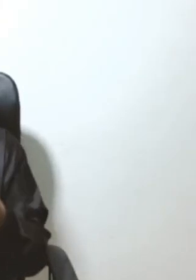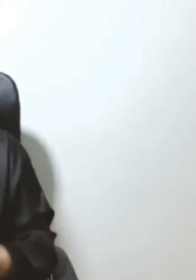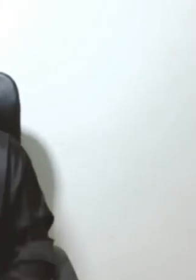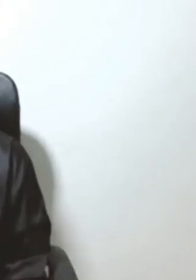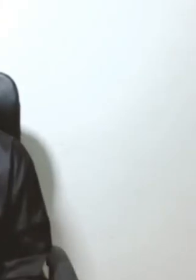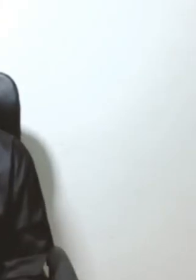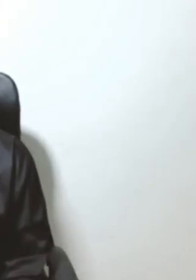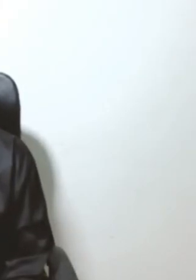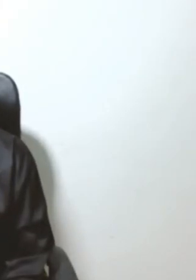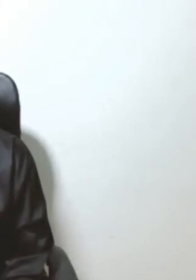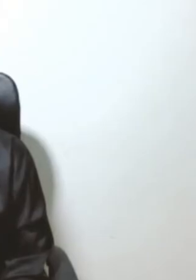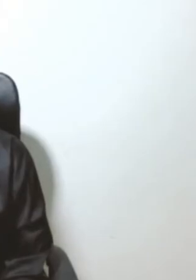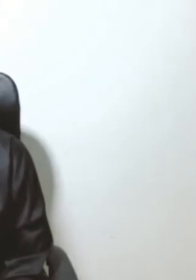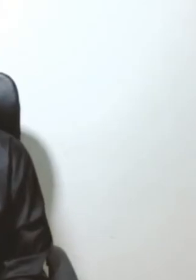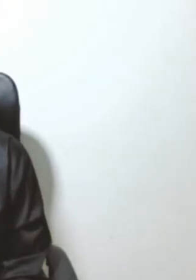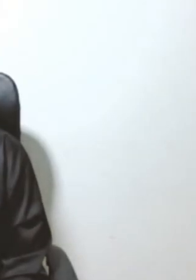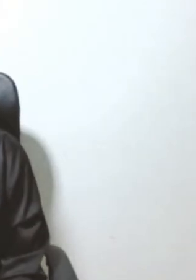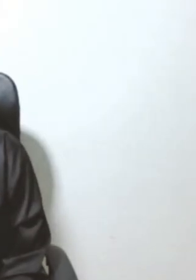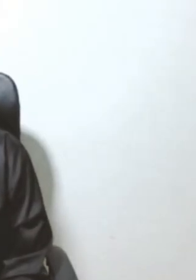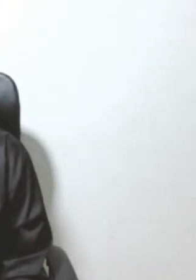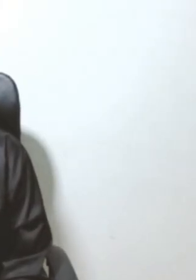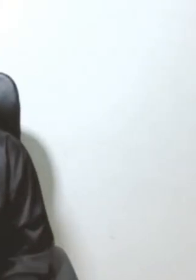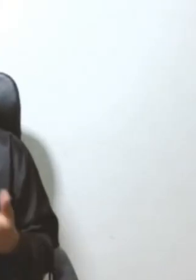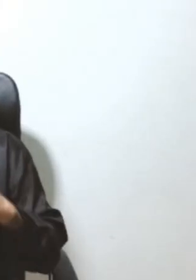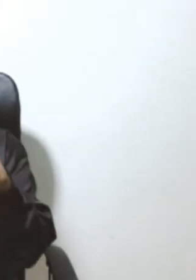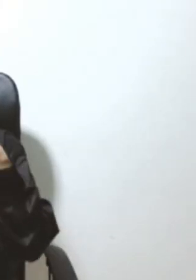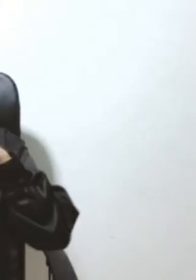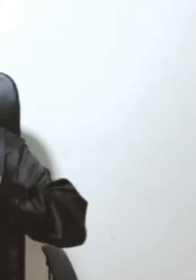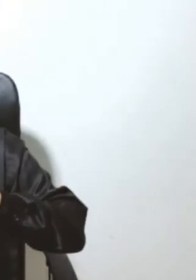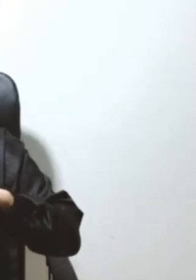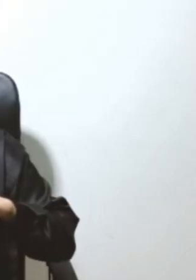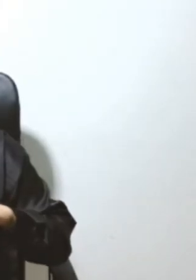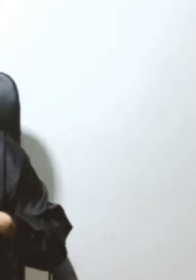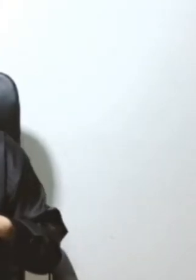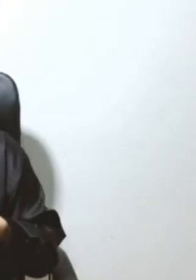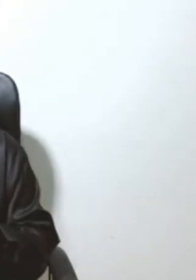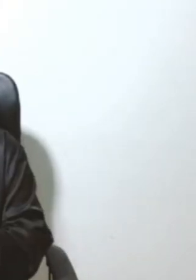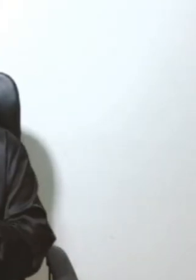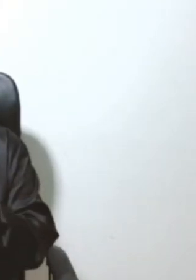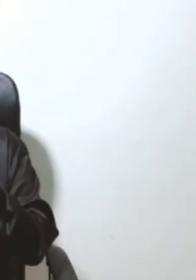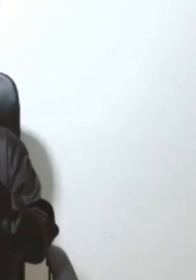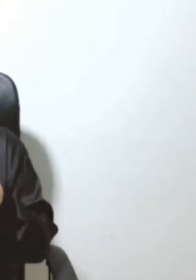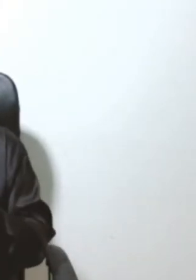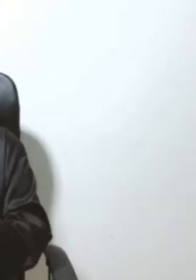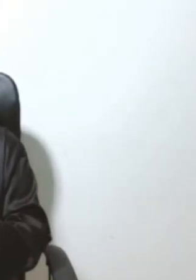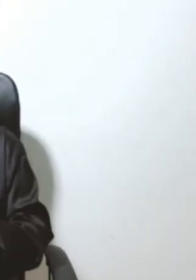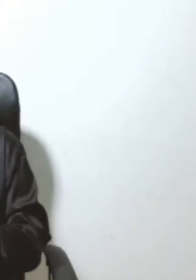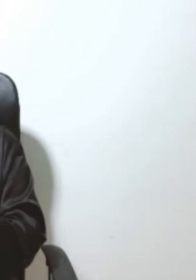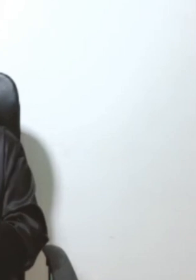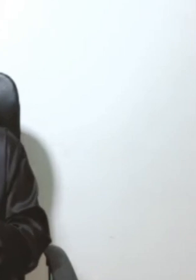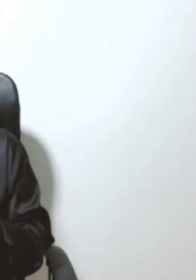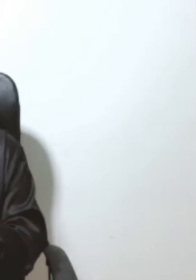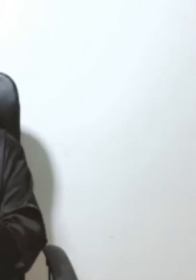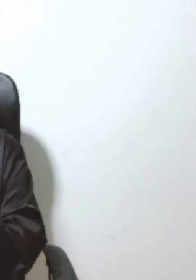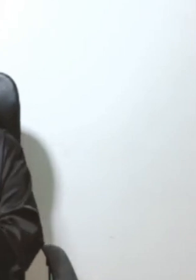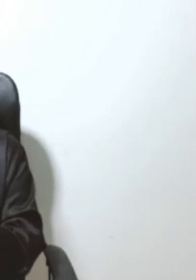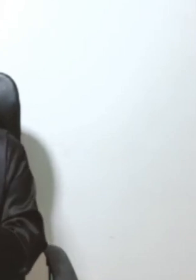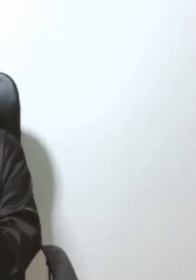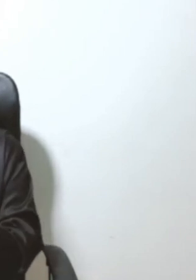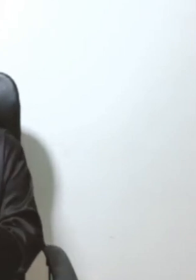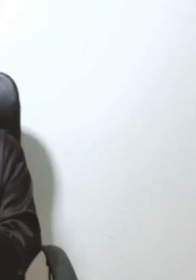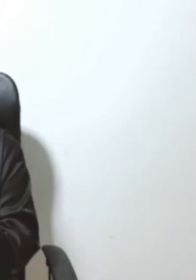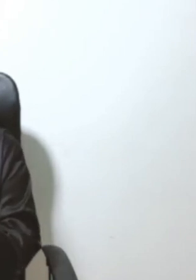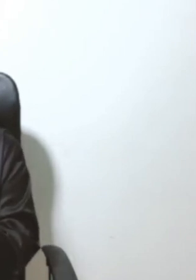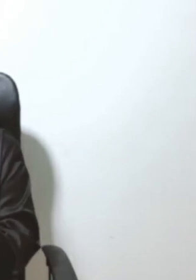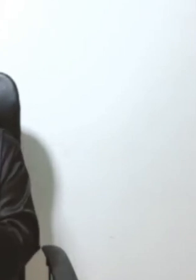profesión, por ser prevencionista, por ser bombero y por ser la persona de emergencias que normalmente les va a ayudar. Pero